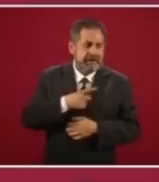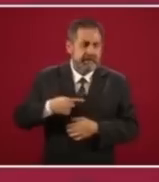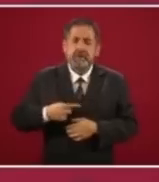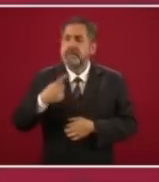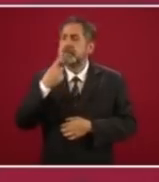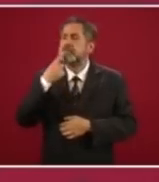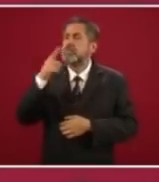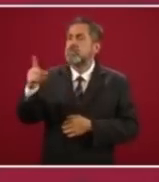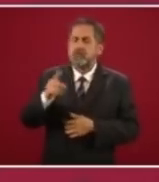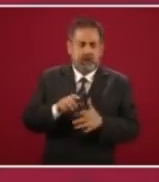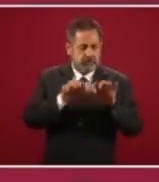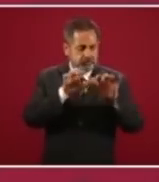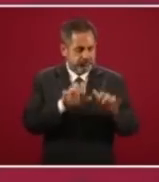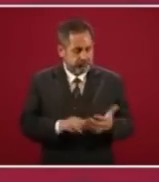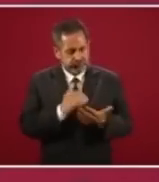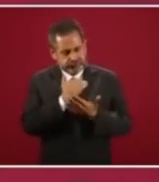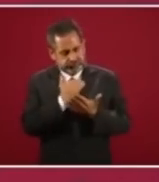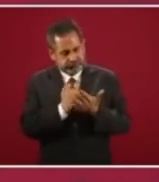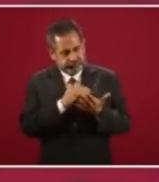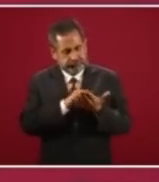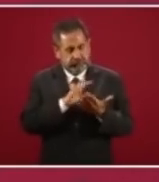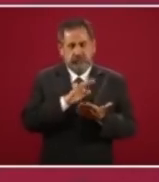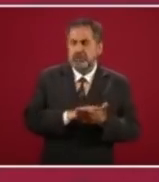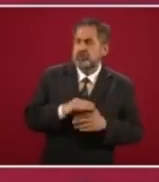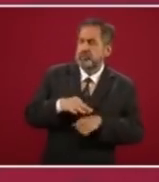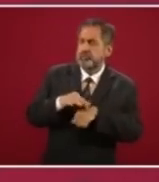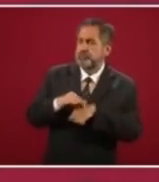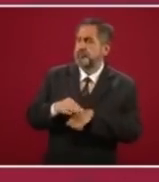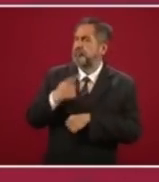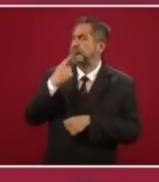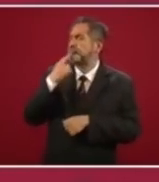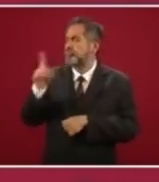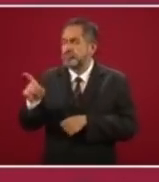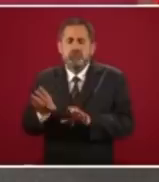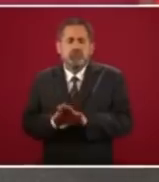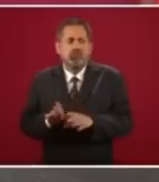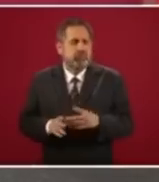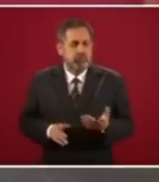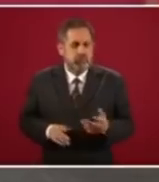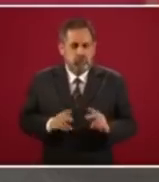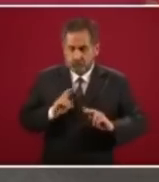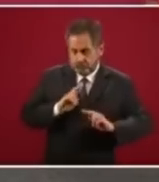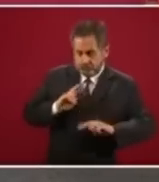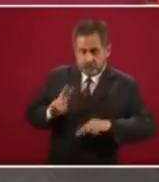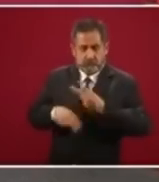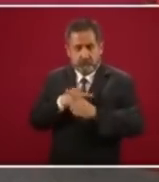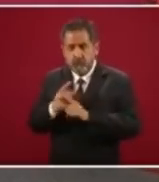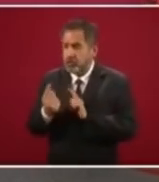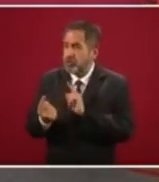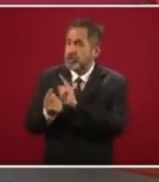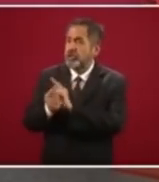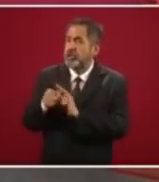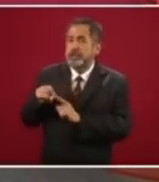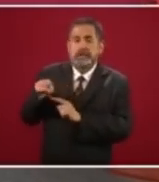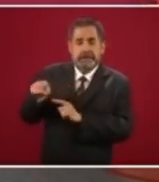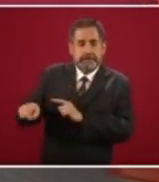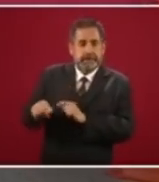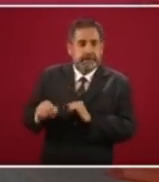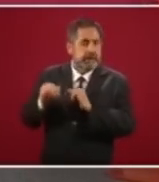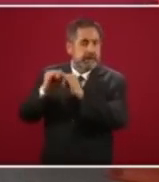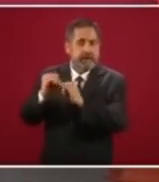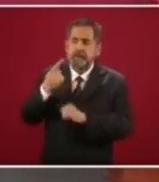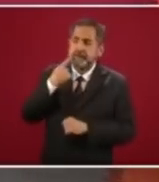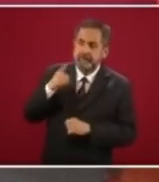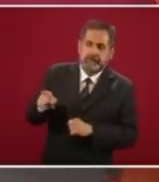presentar las denuncias, cómo acudir a esta institución